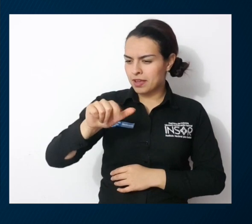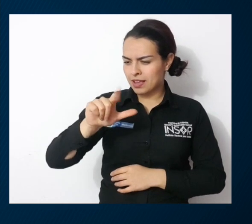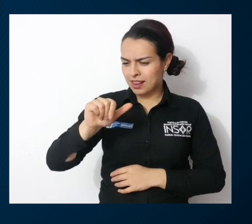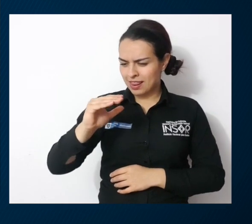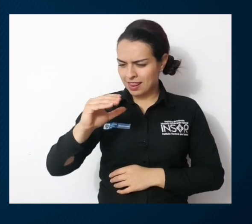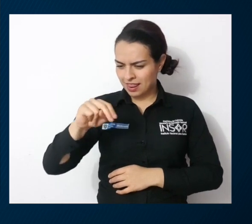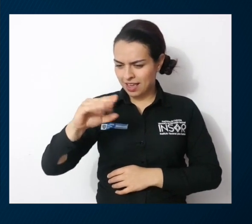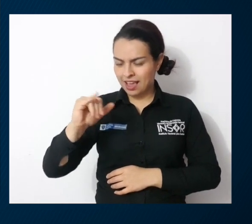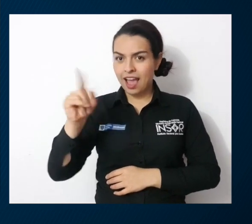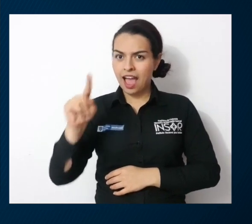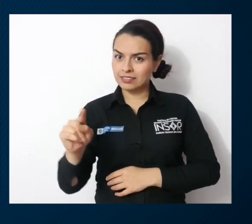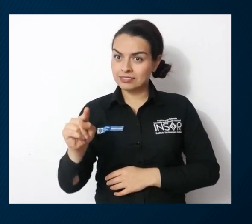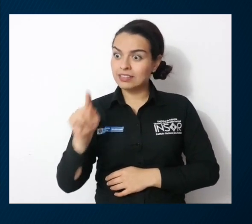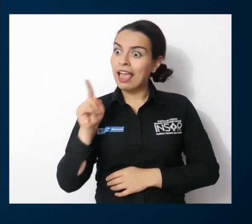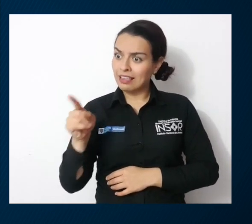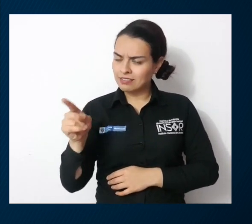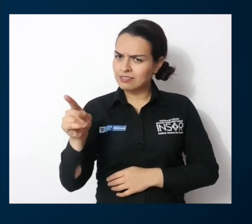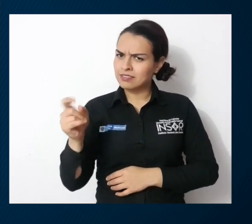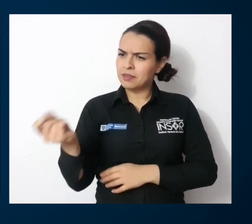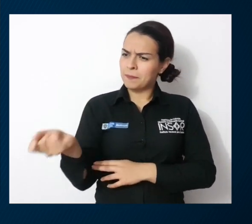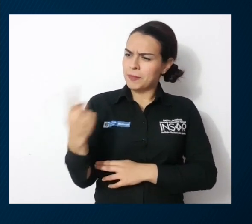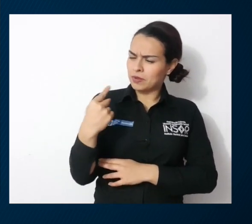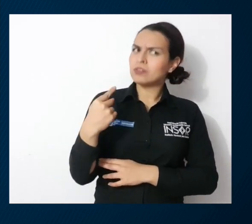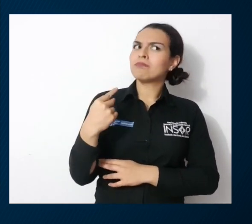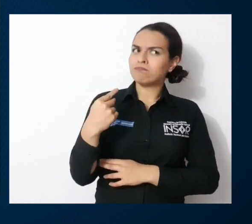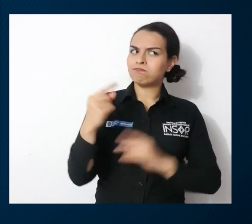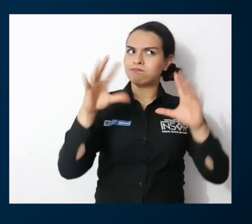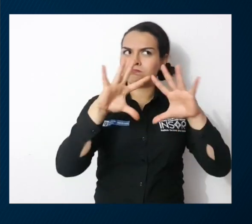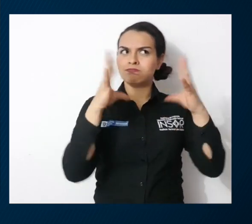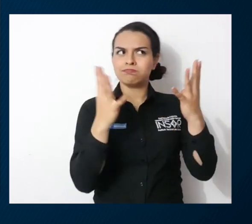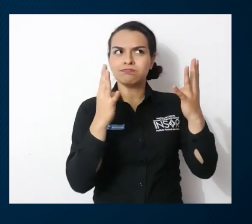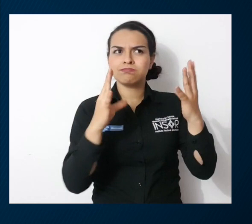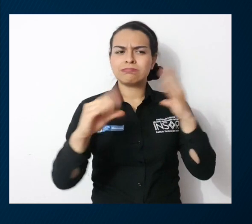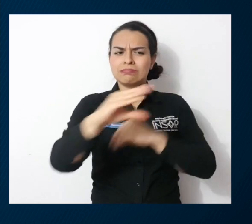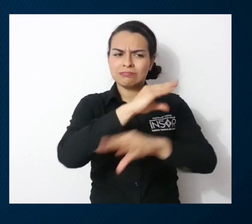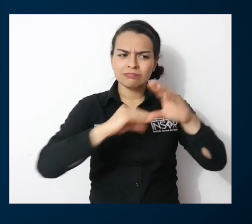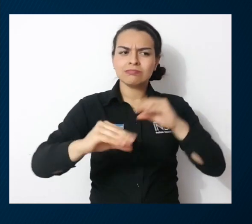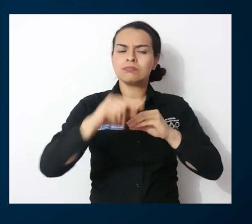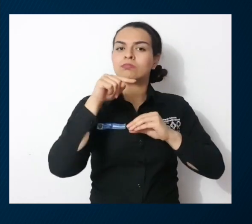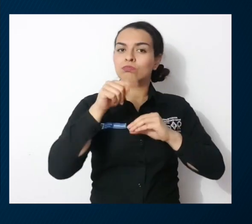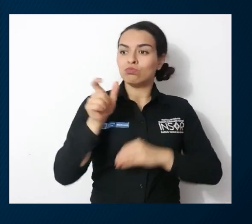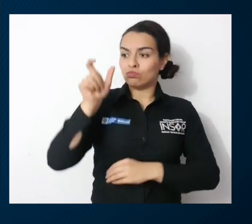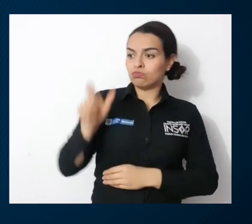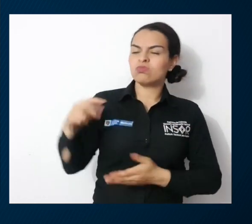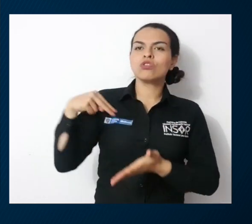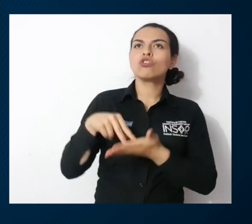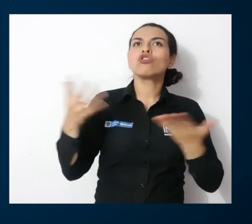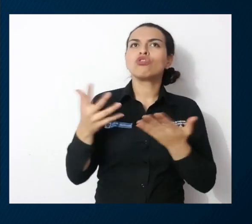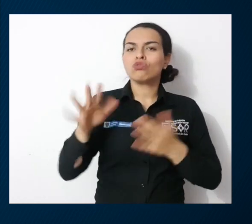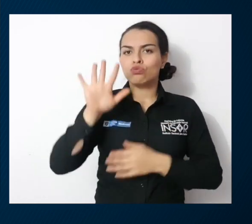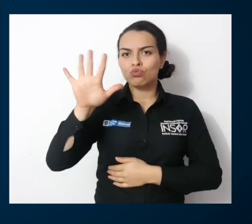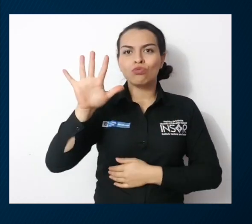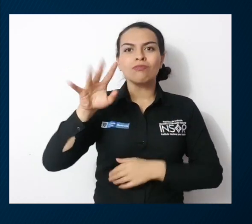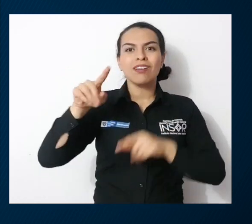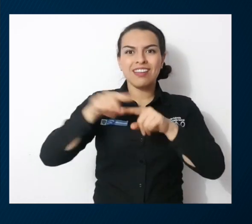es la pregunta que se ha hecho el mundo desde las discusiones de Mel Ainscough en el